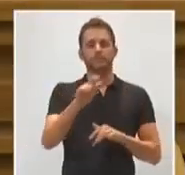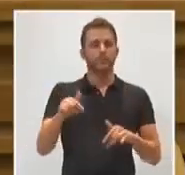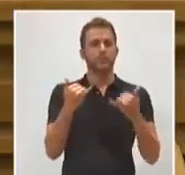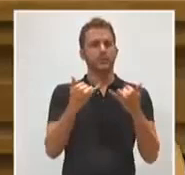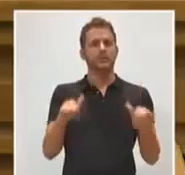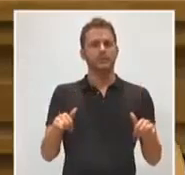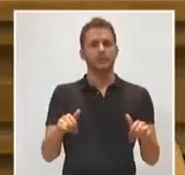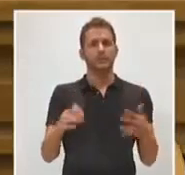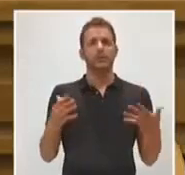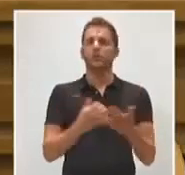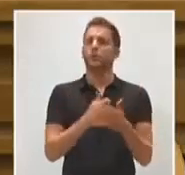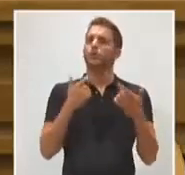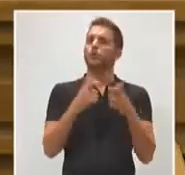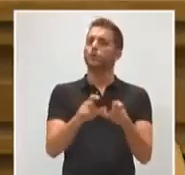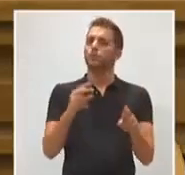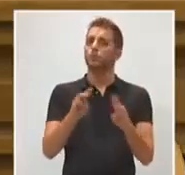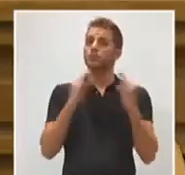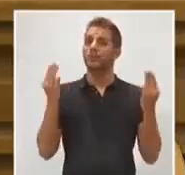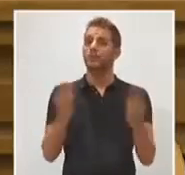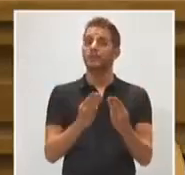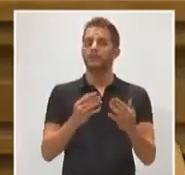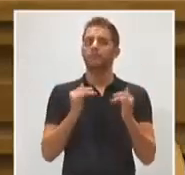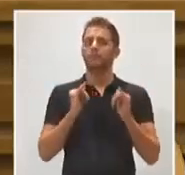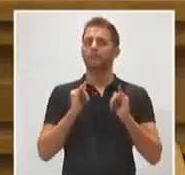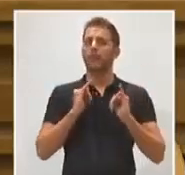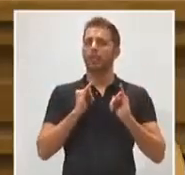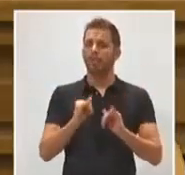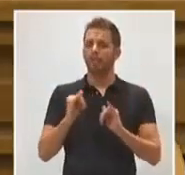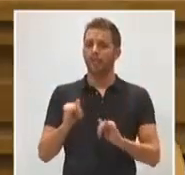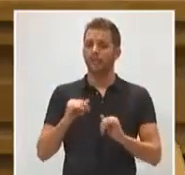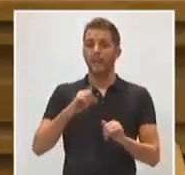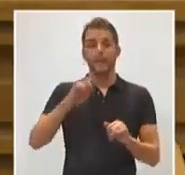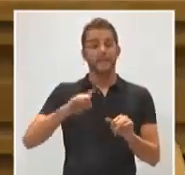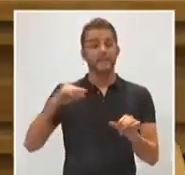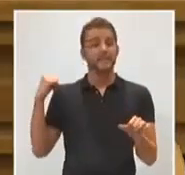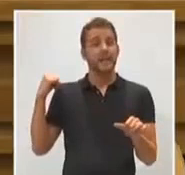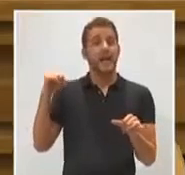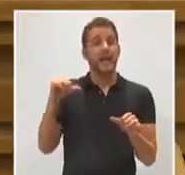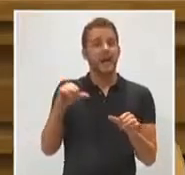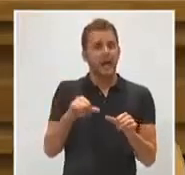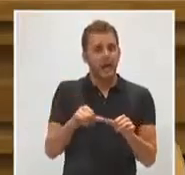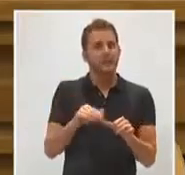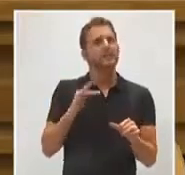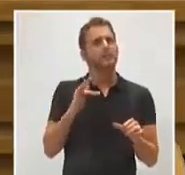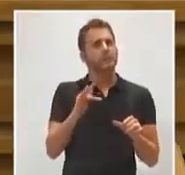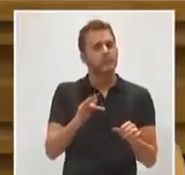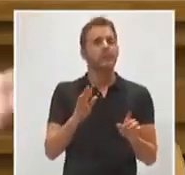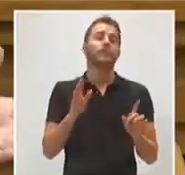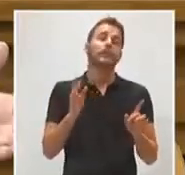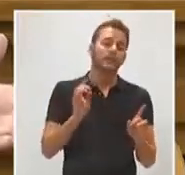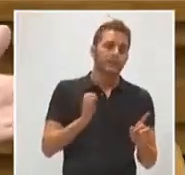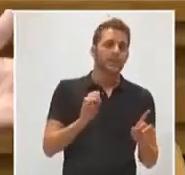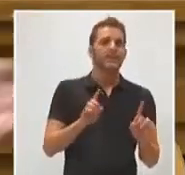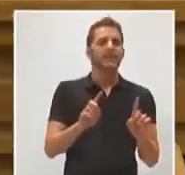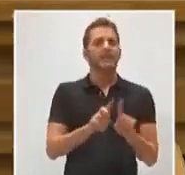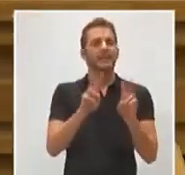los grupos parlamentarios celebren que la tendencia de los últimos meses es muy positiva no sólo respecto del comido porque se hayan retirar las